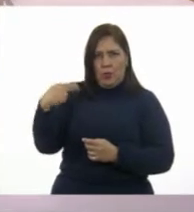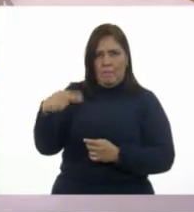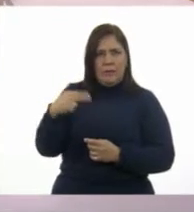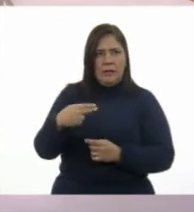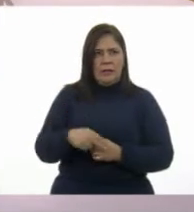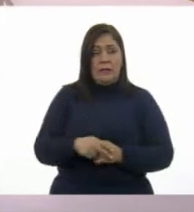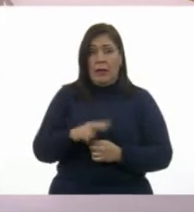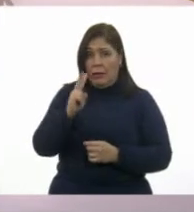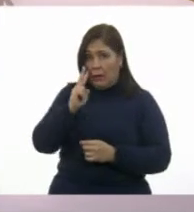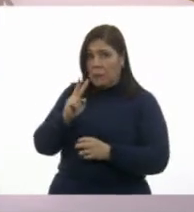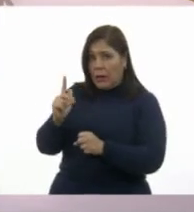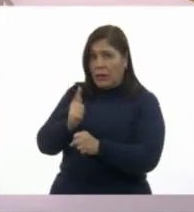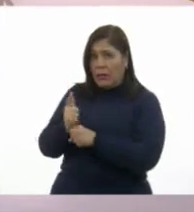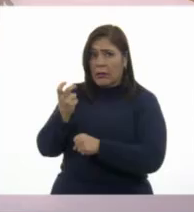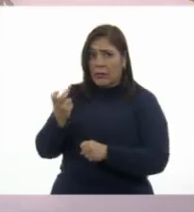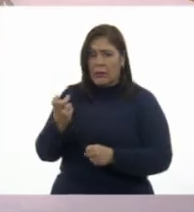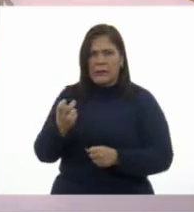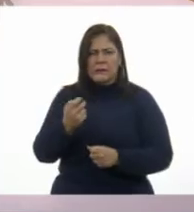algo?